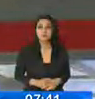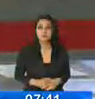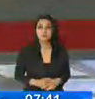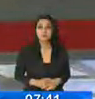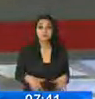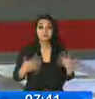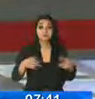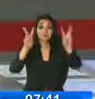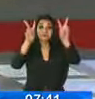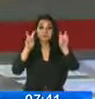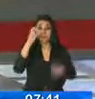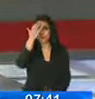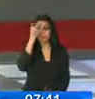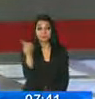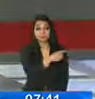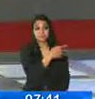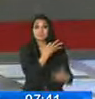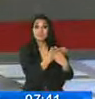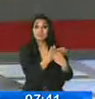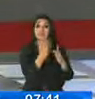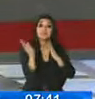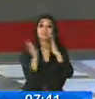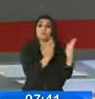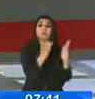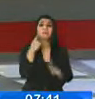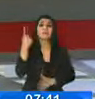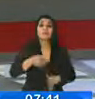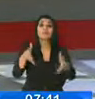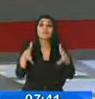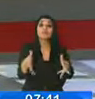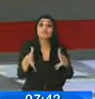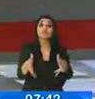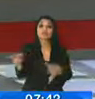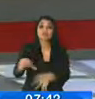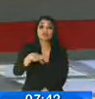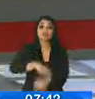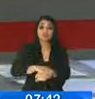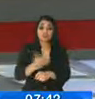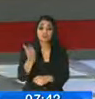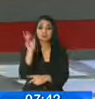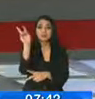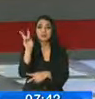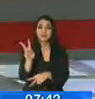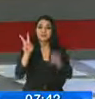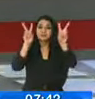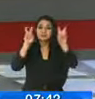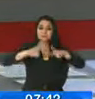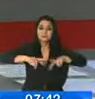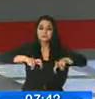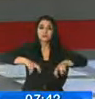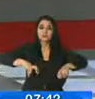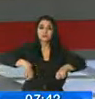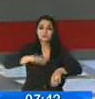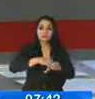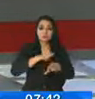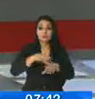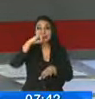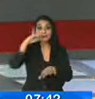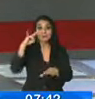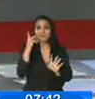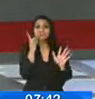Preocupante esto, ordenan prisión preventiva para los docentes que fueron detenidos el pasado viernes dentro de las investigaciones por denuncias de abuso